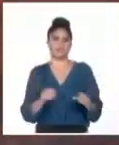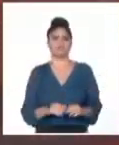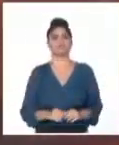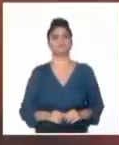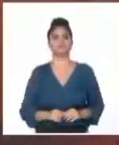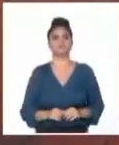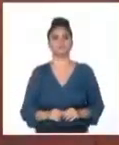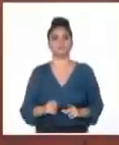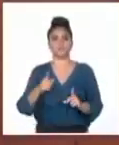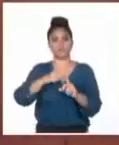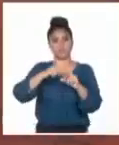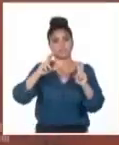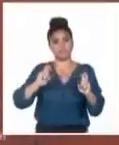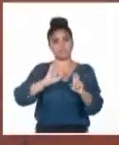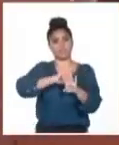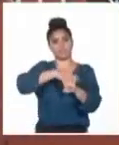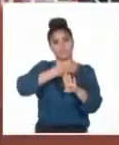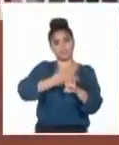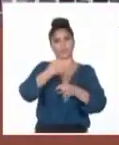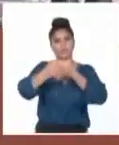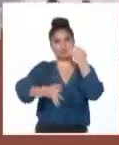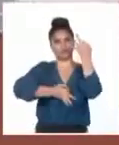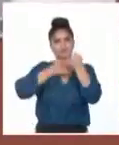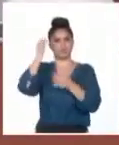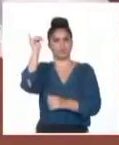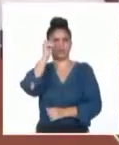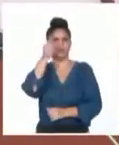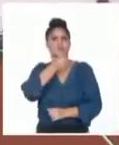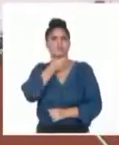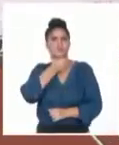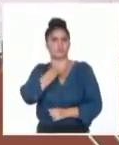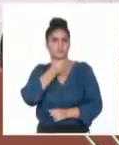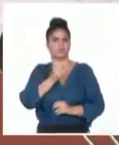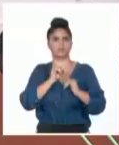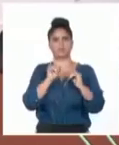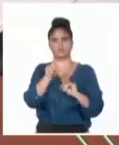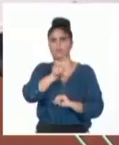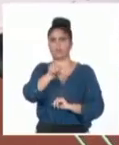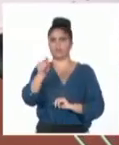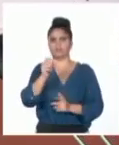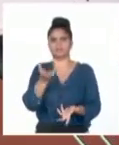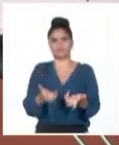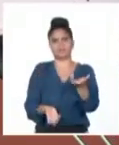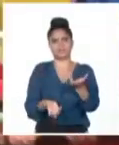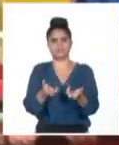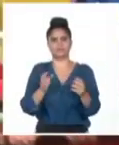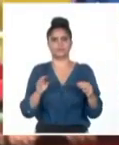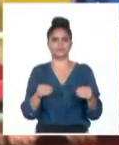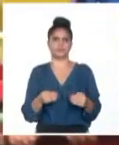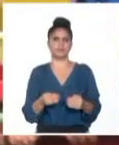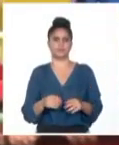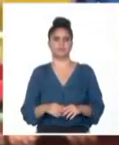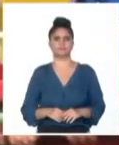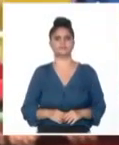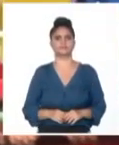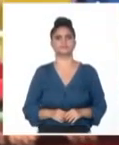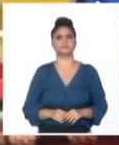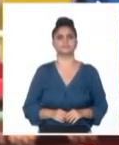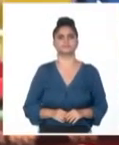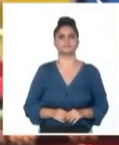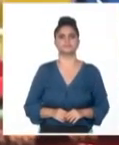tema de un próximo reporte. En Cienfuegos, Lázaro Bryan, Jorge B.